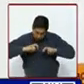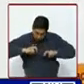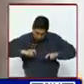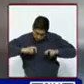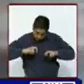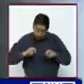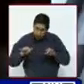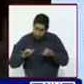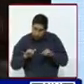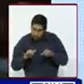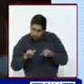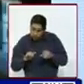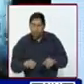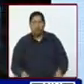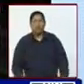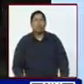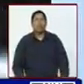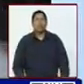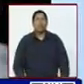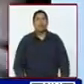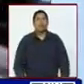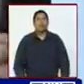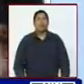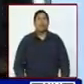de especiales.